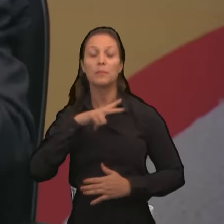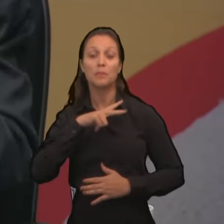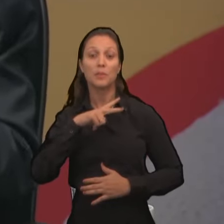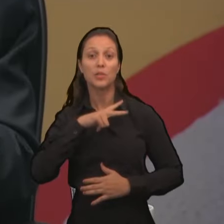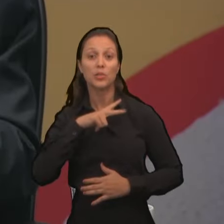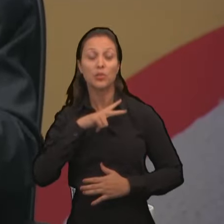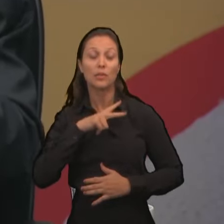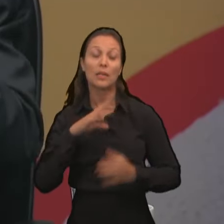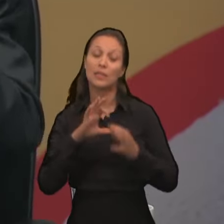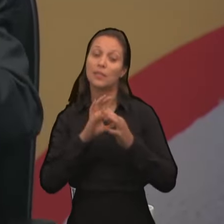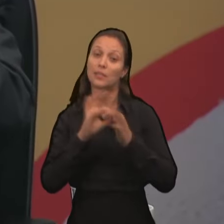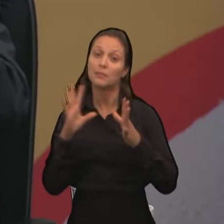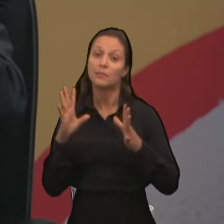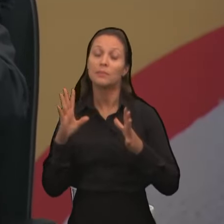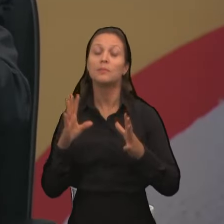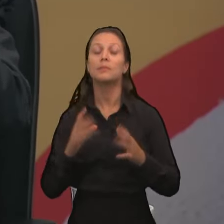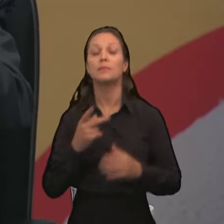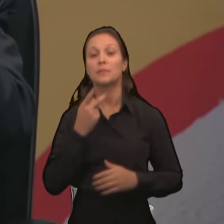la libertad de expresión,